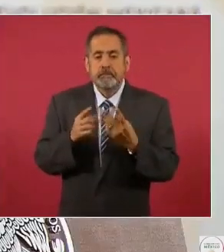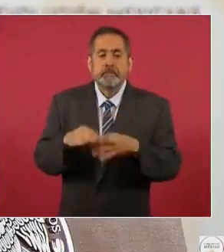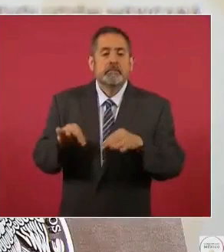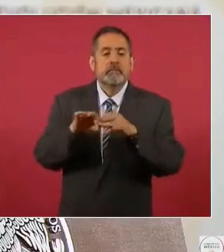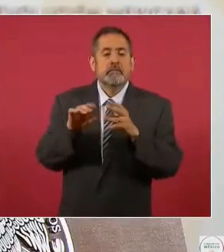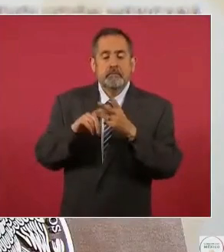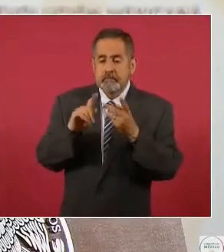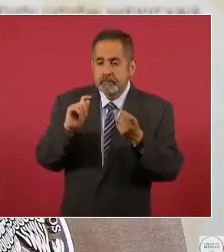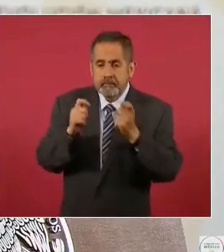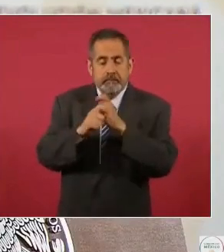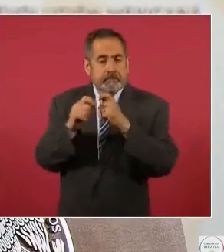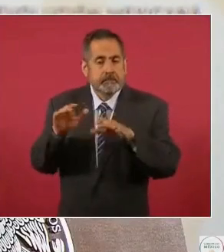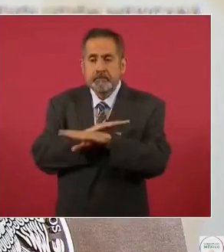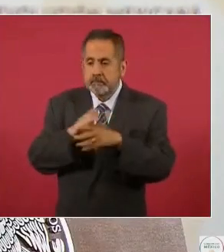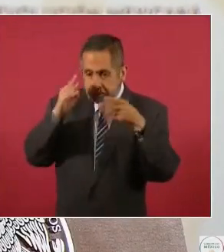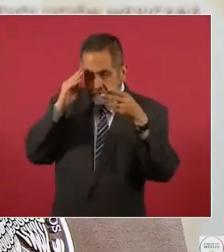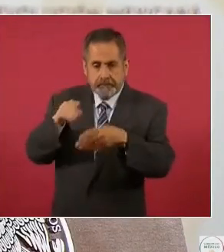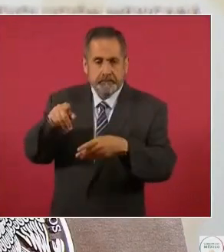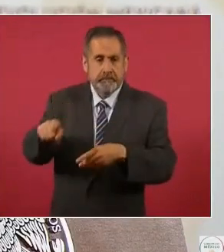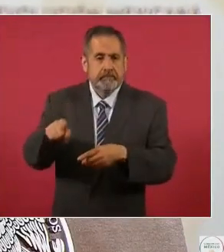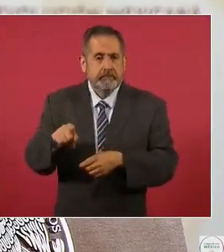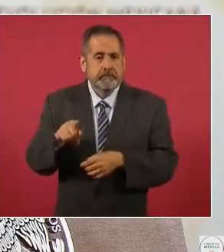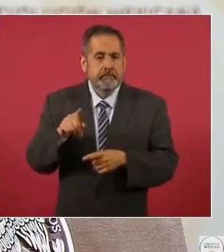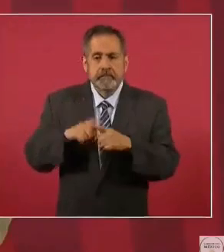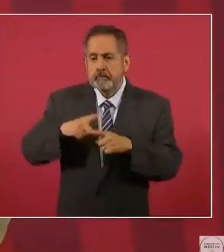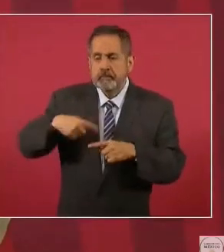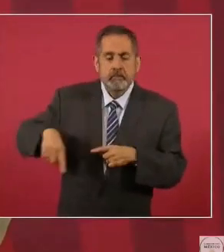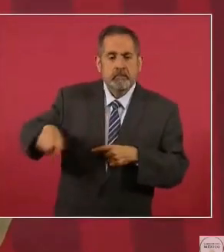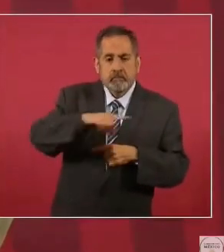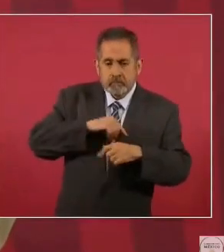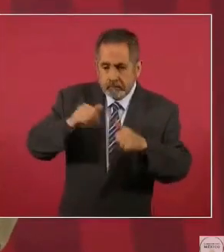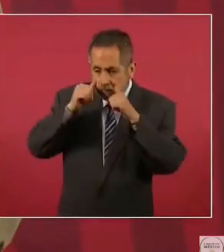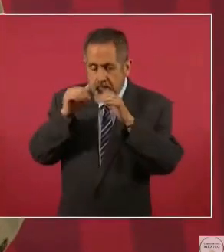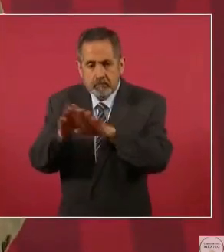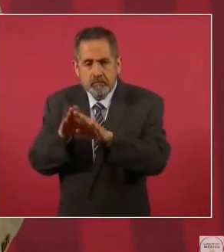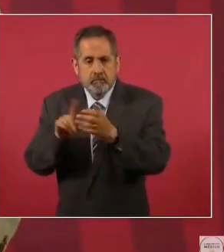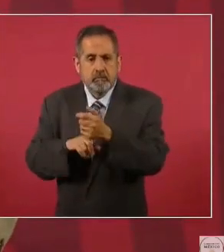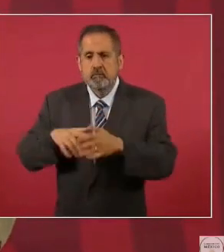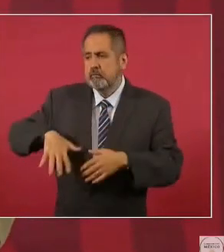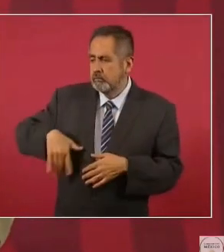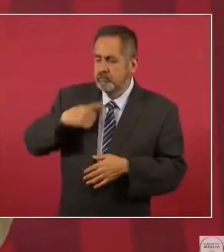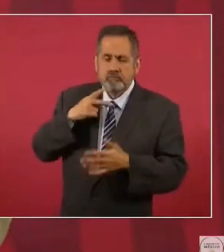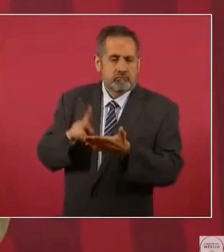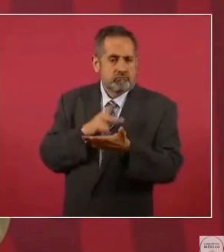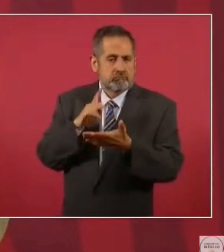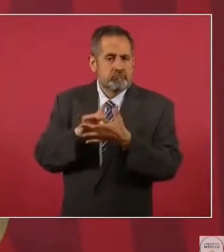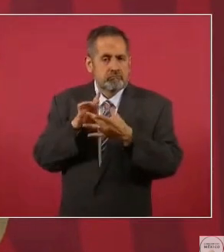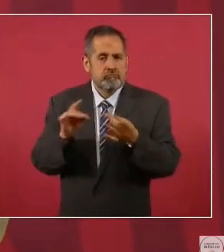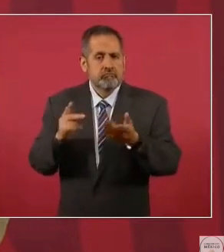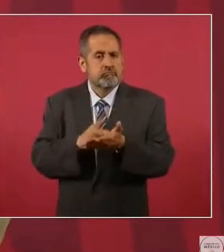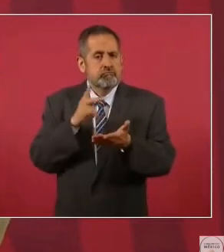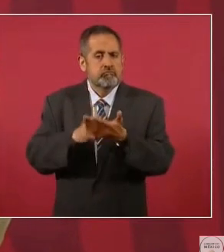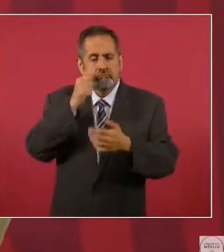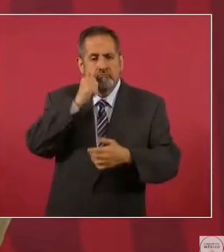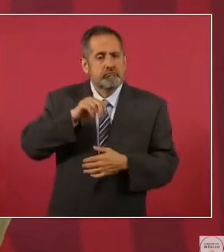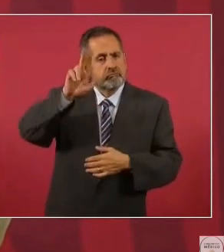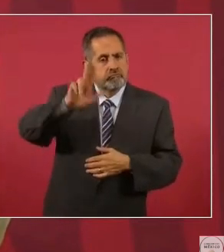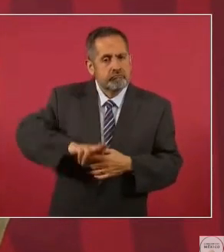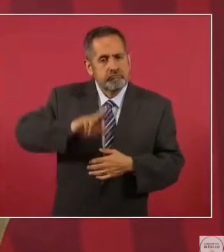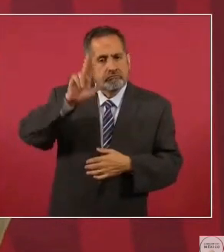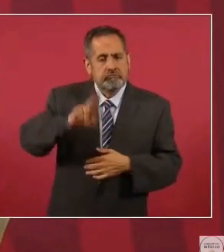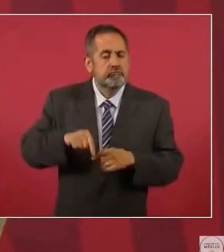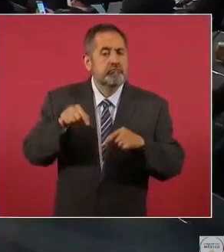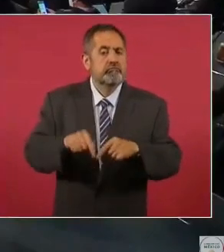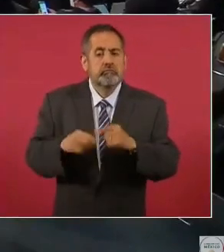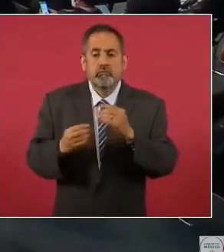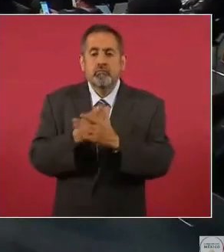de transformación también va dirigido a modificar el modelo de atención y eso, como ya lo hemos comentado y se comenta en todos los martes, en